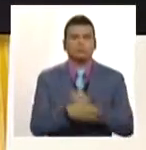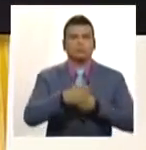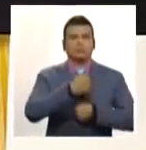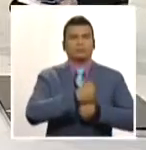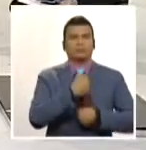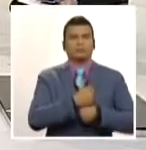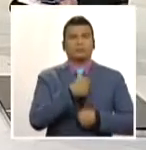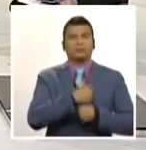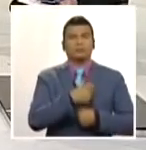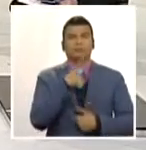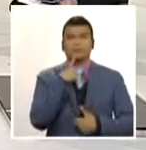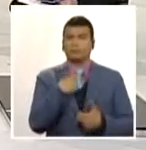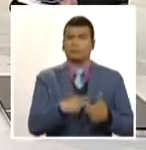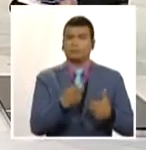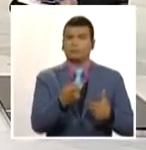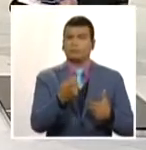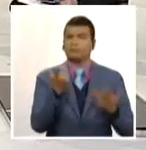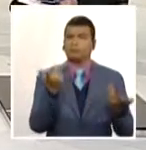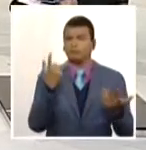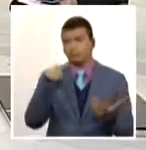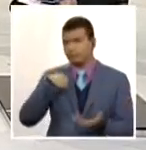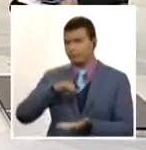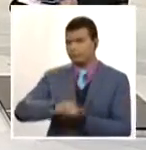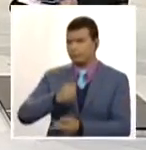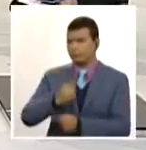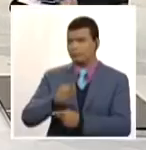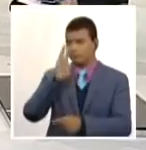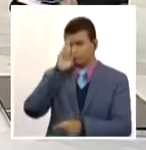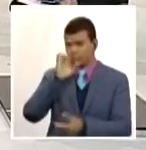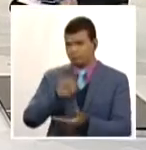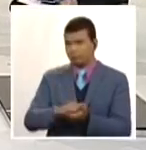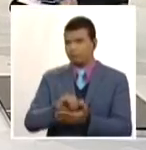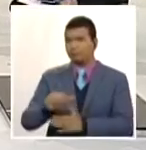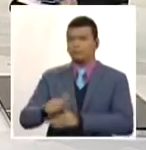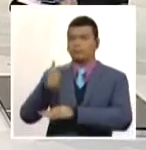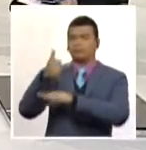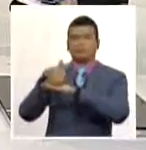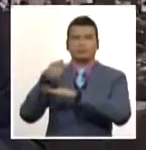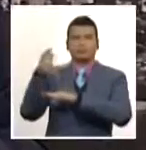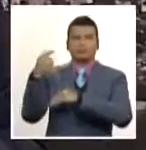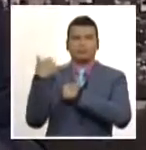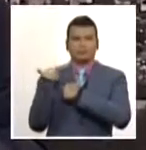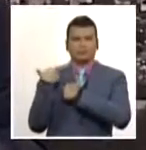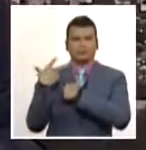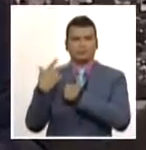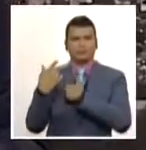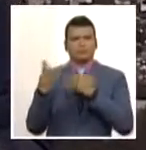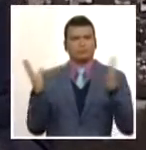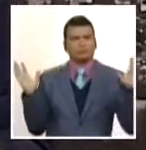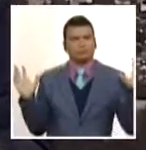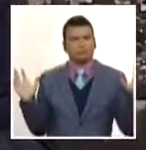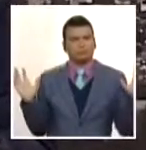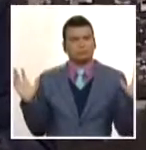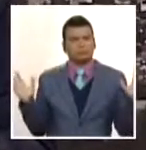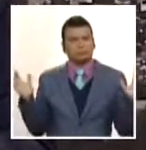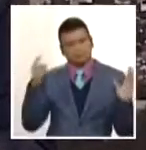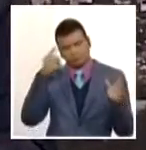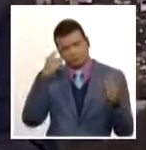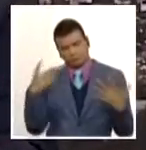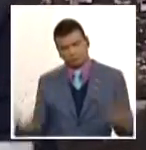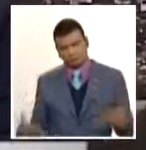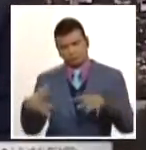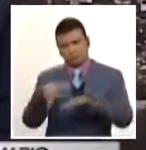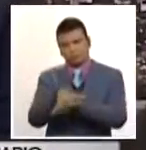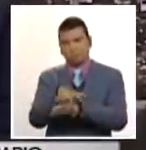mujeres. Eso es cierto. Si los patronos no tienen una concepción integral de lo que